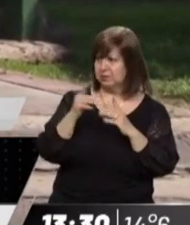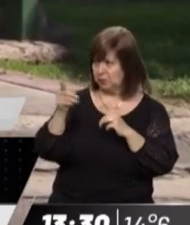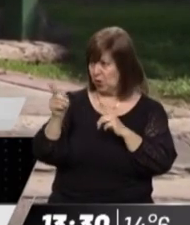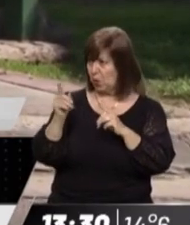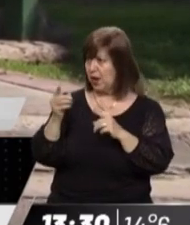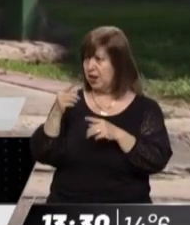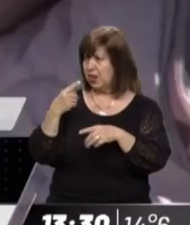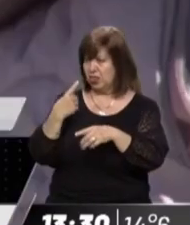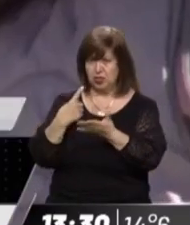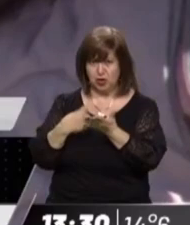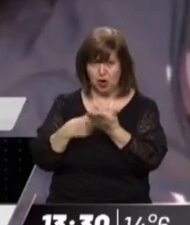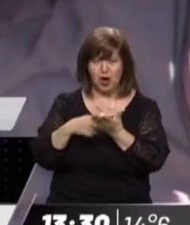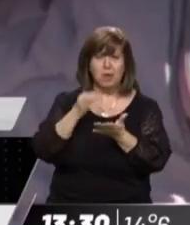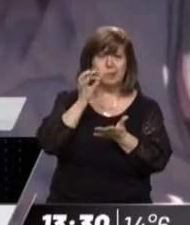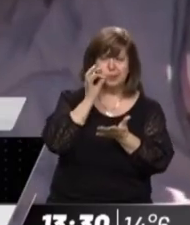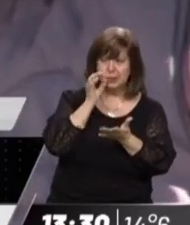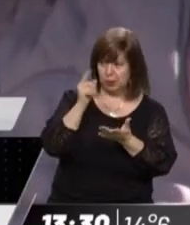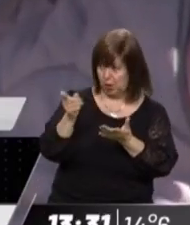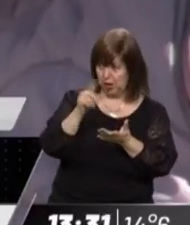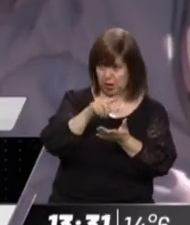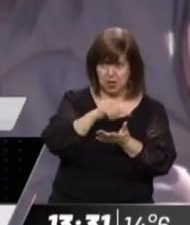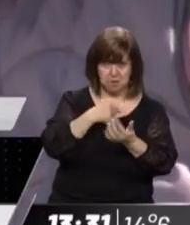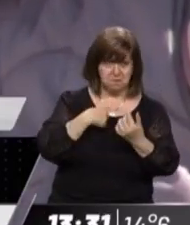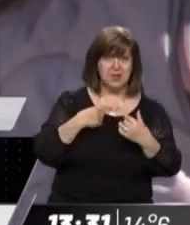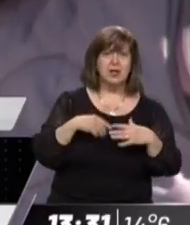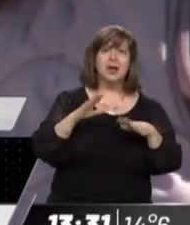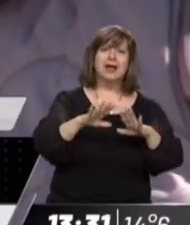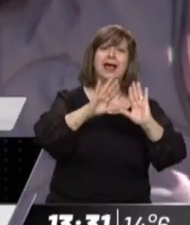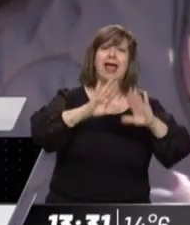Sí, ahora... ¿Qué sentís? ¿Qué necesitas?